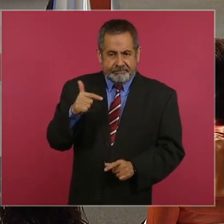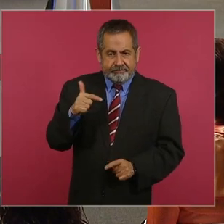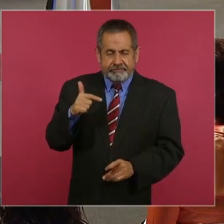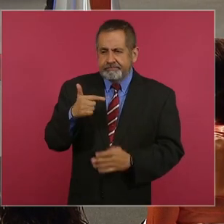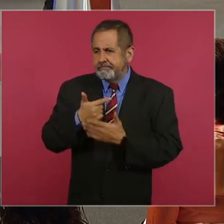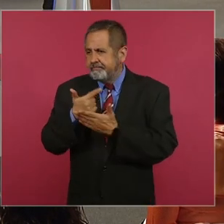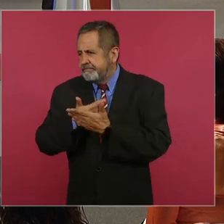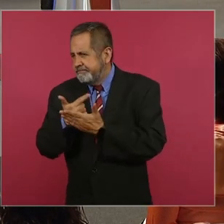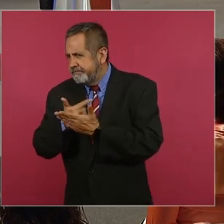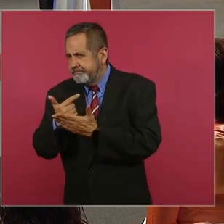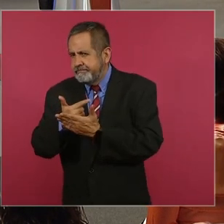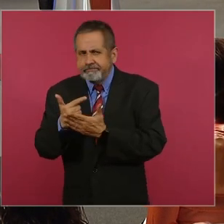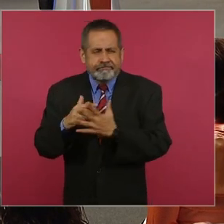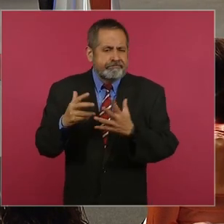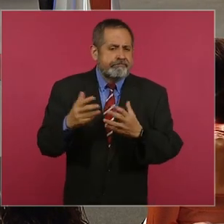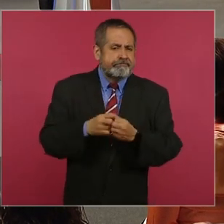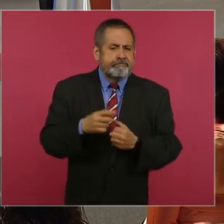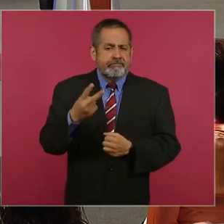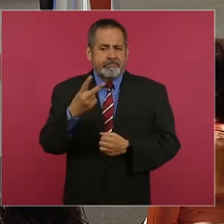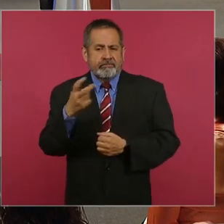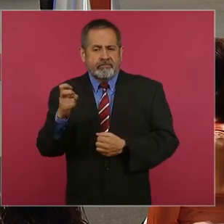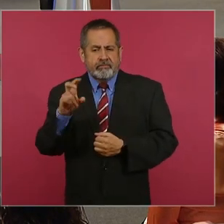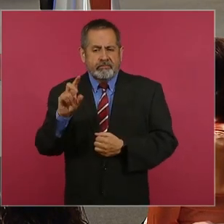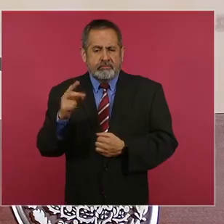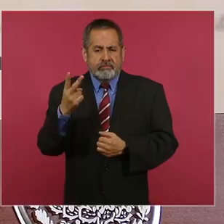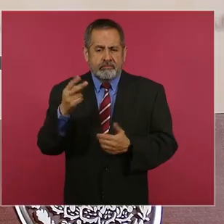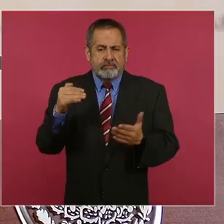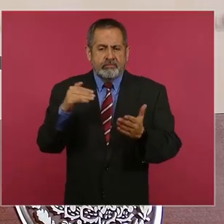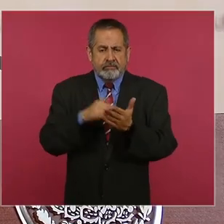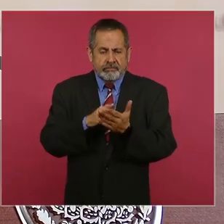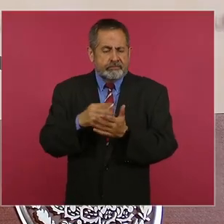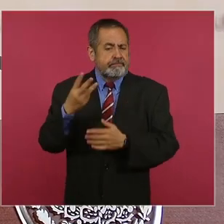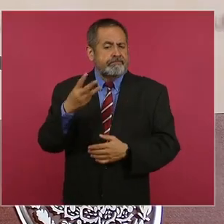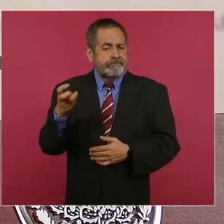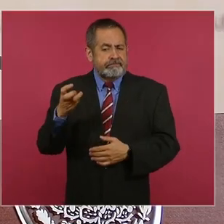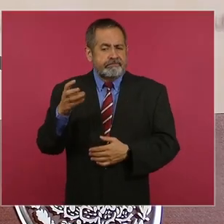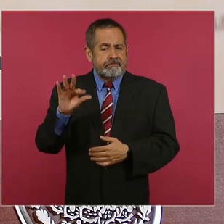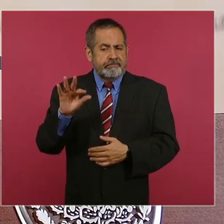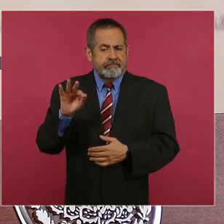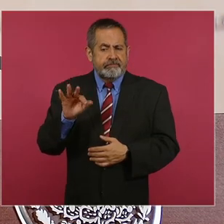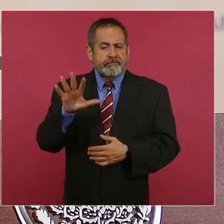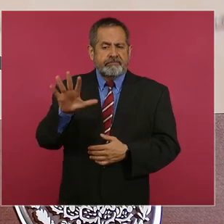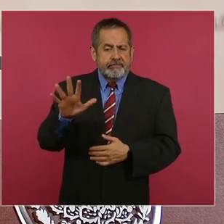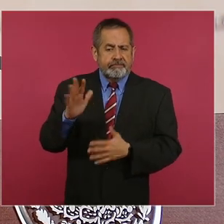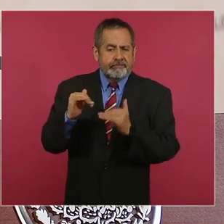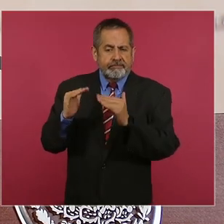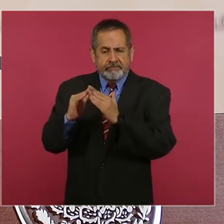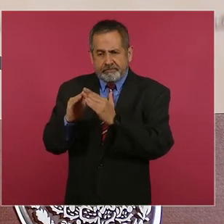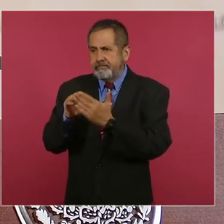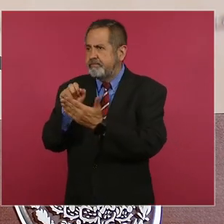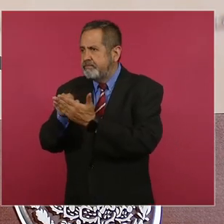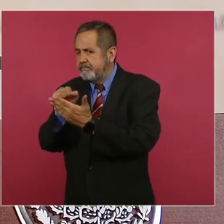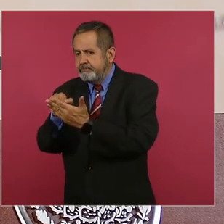censado 232 mil 345 viviendas.